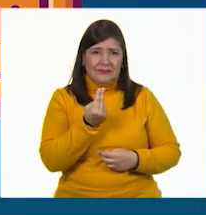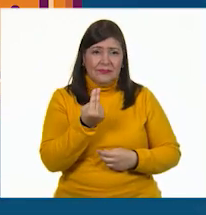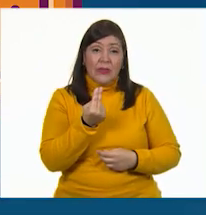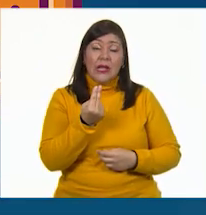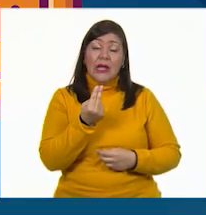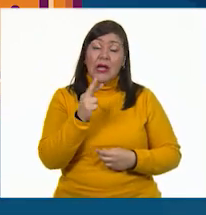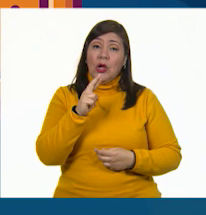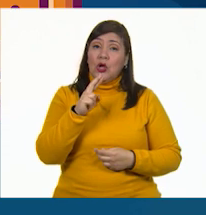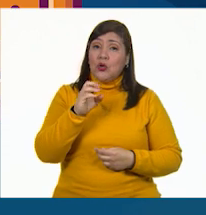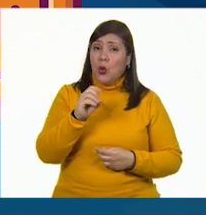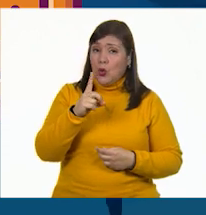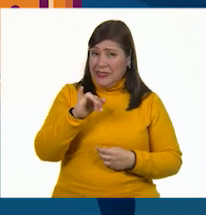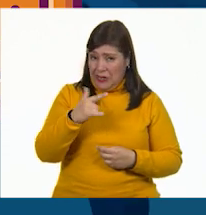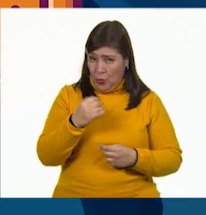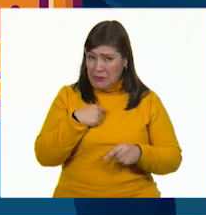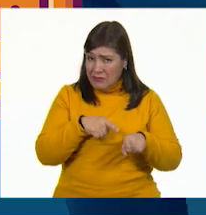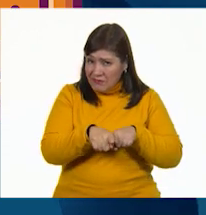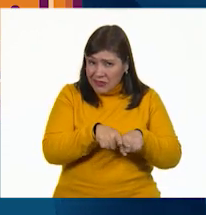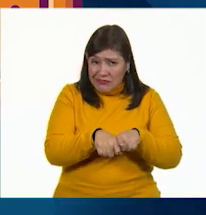Rodrigo...